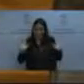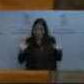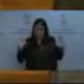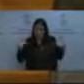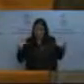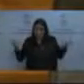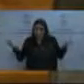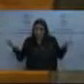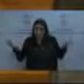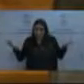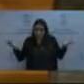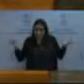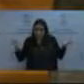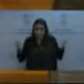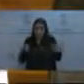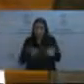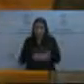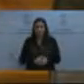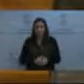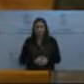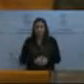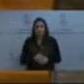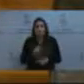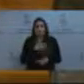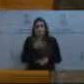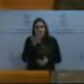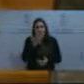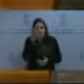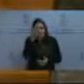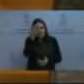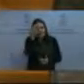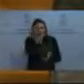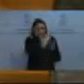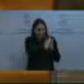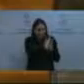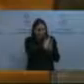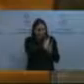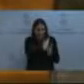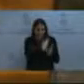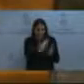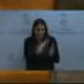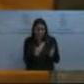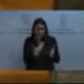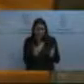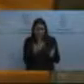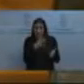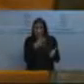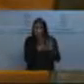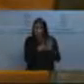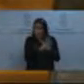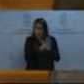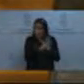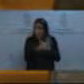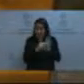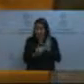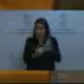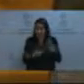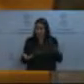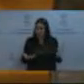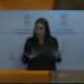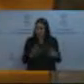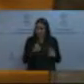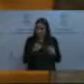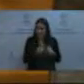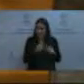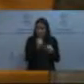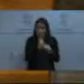lado. Me gustaría que me explicase en lo posible, puesto que esta ley de reforma urgente del trabajo autónomo entra en